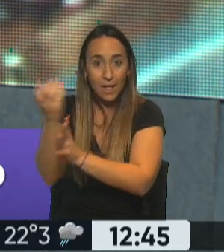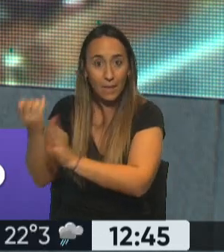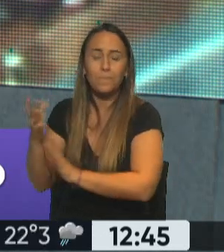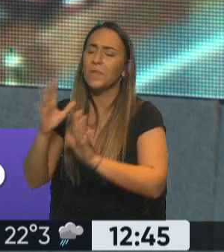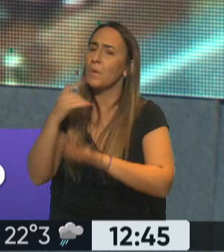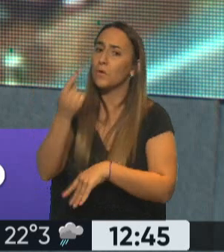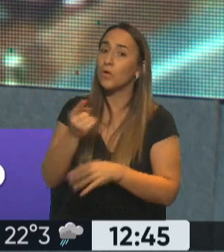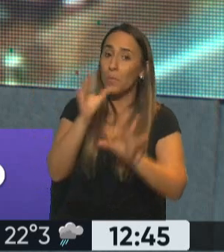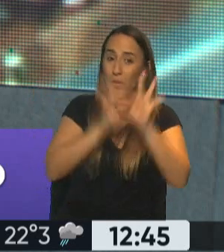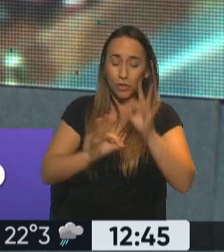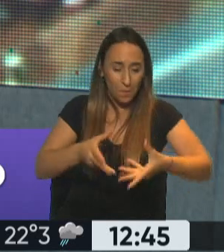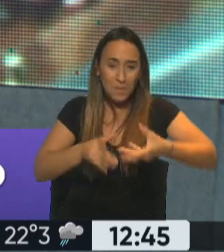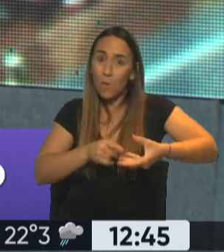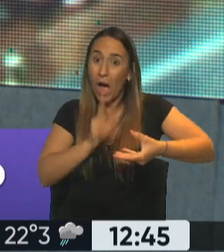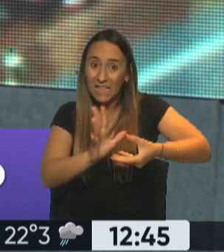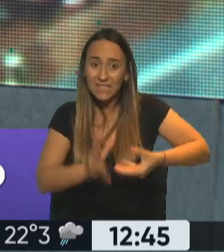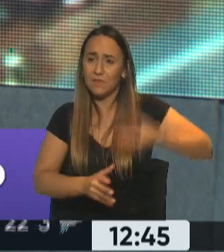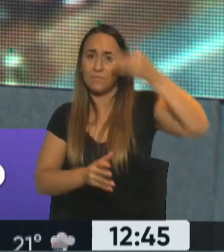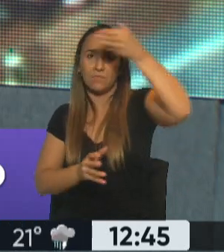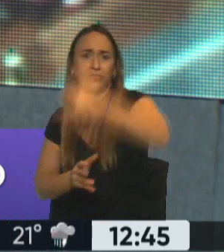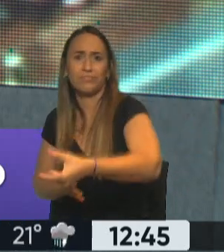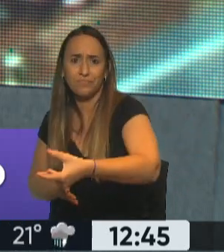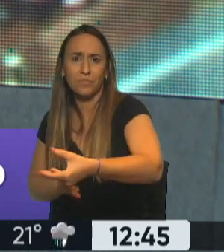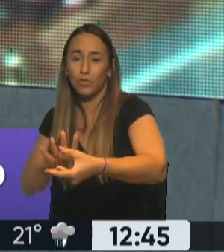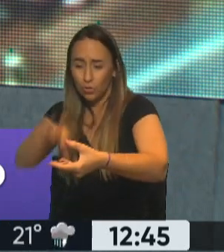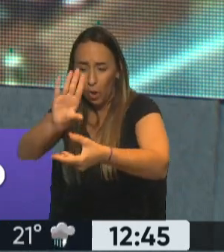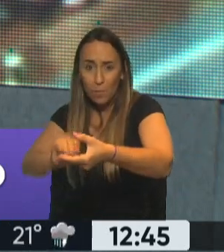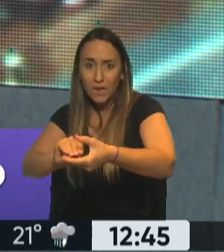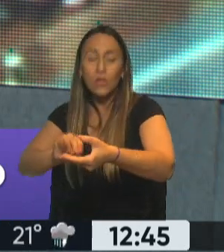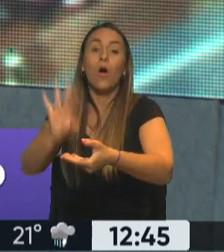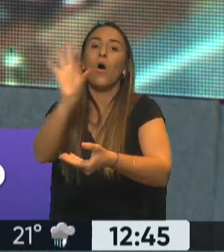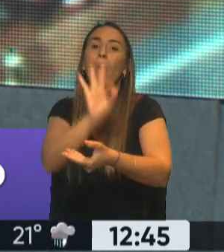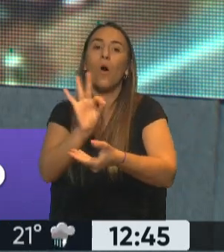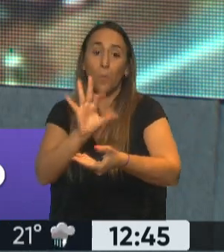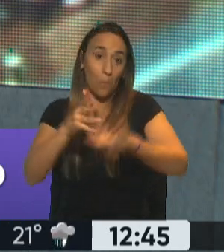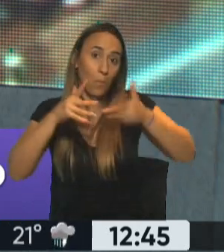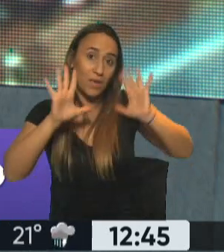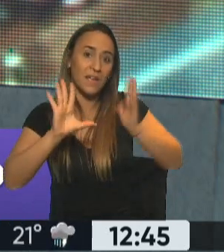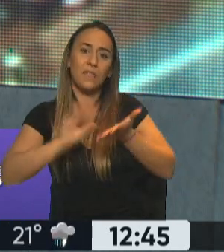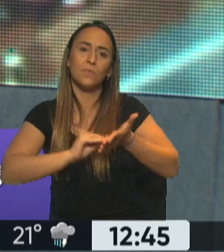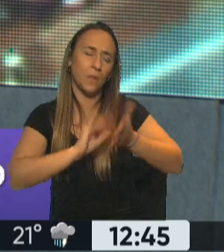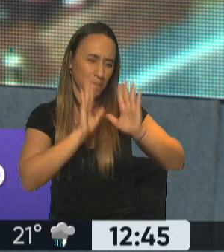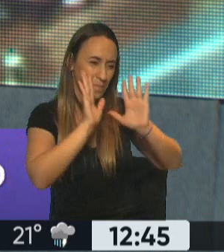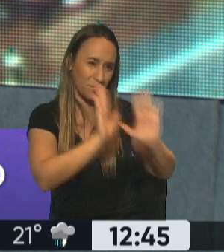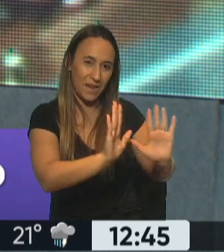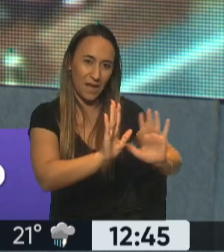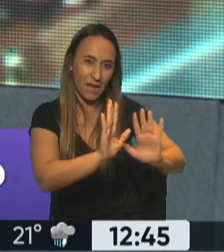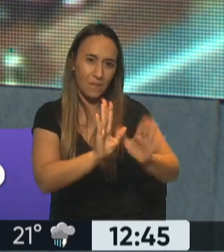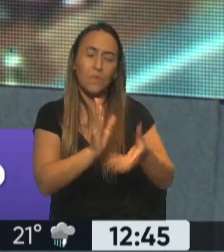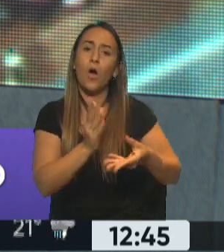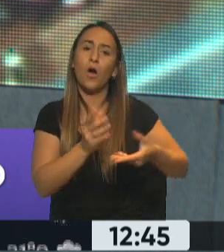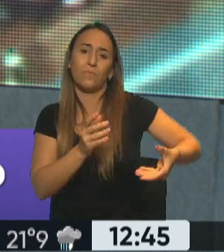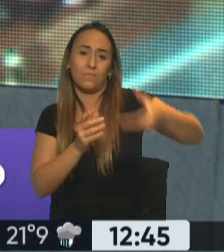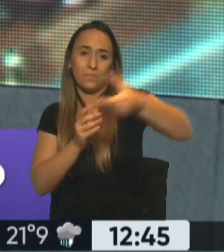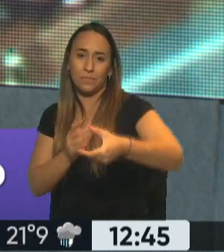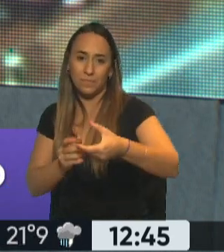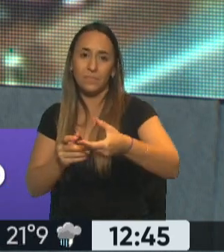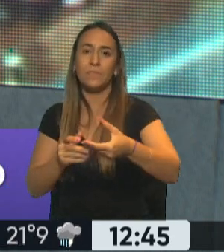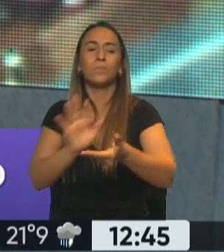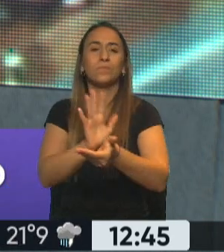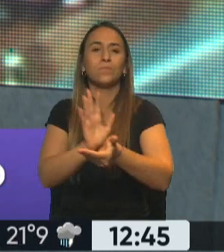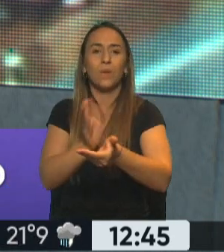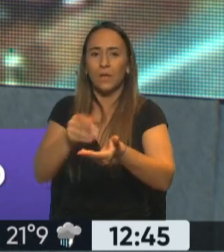entra a comisión en su totalidad o cabe la posibilidad de que diputados digan comencemos a partirlo, comenzamos a dividirlo